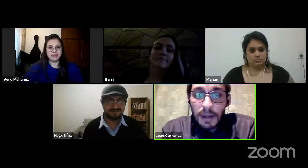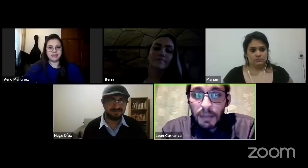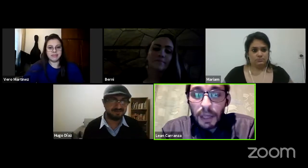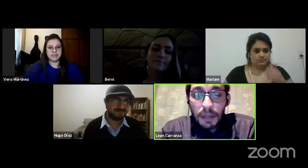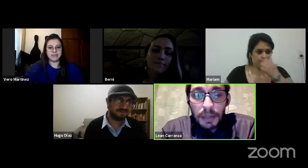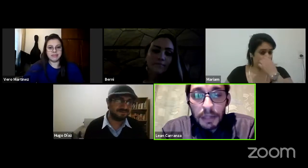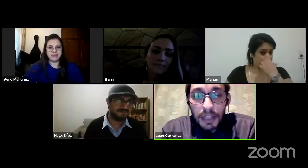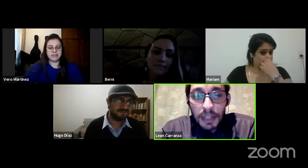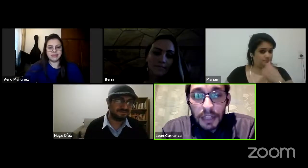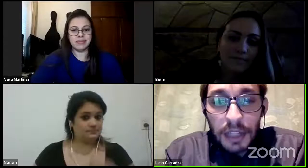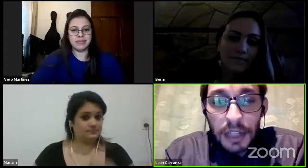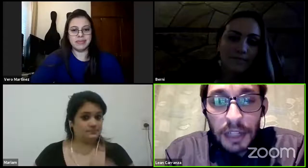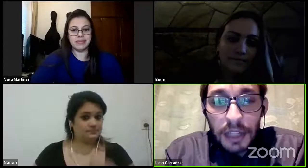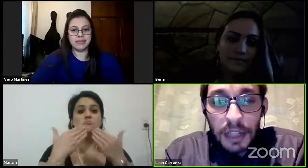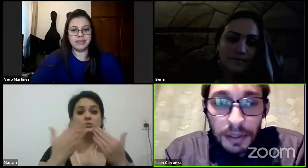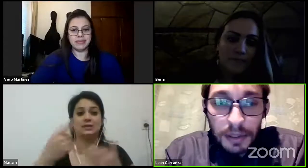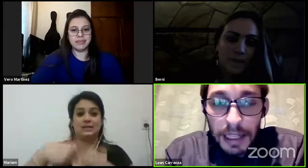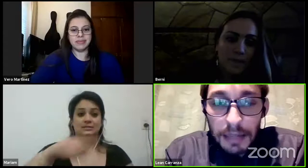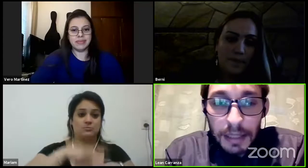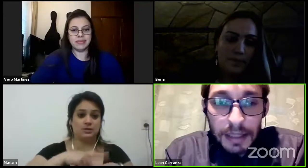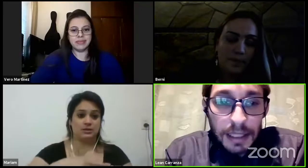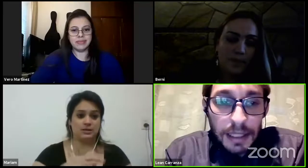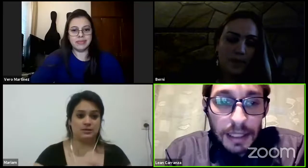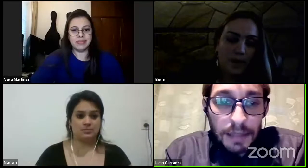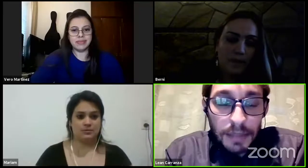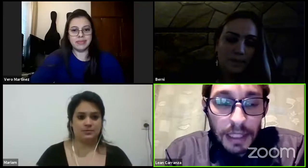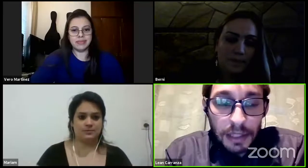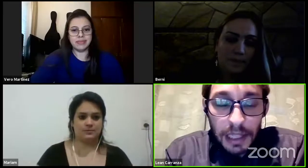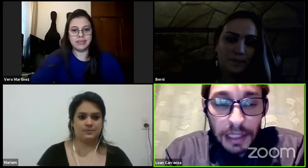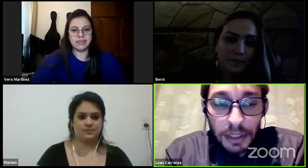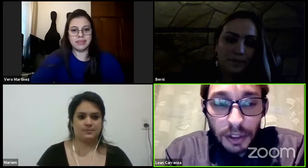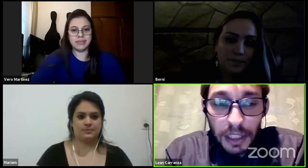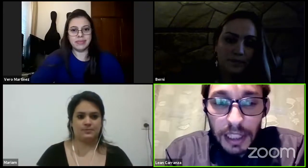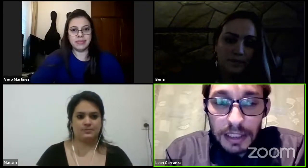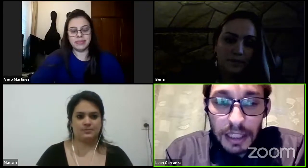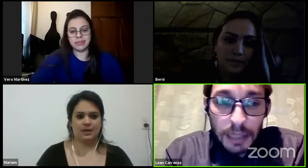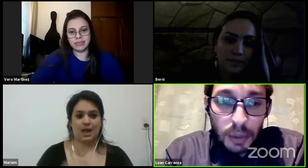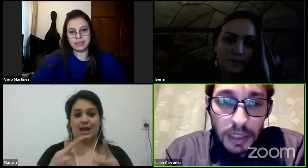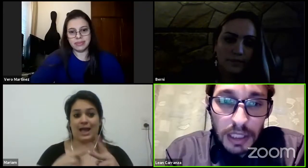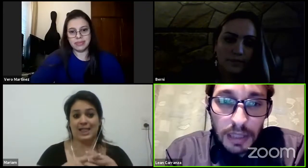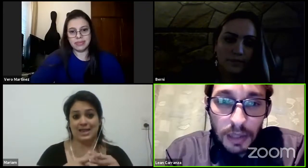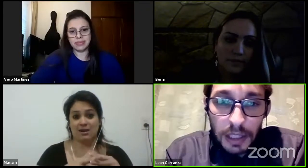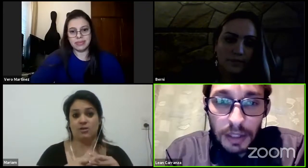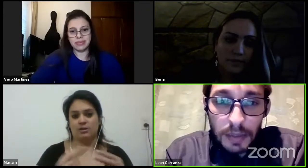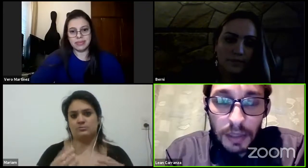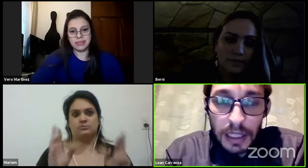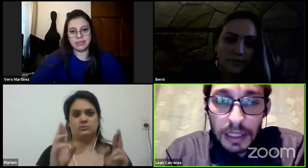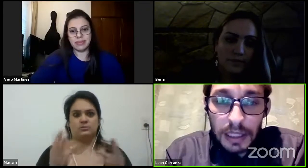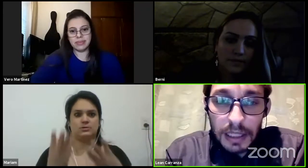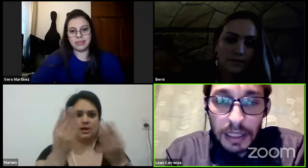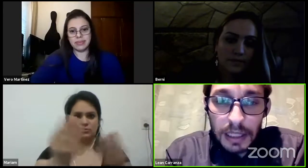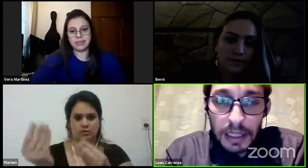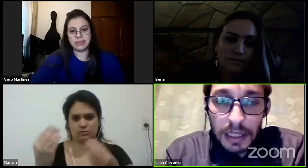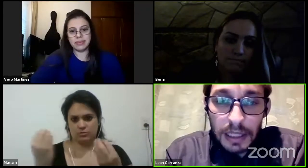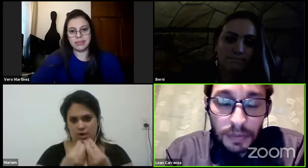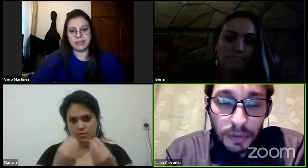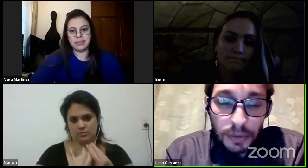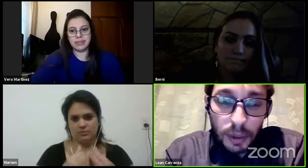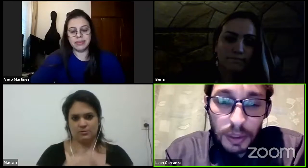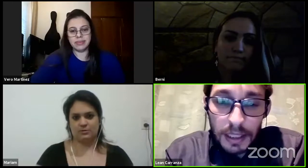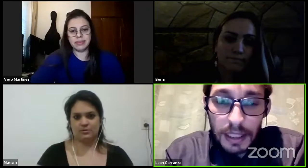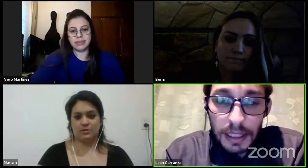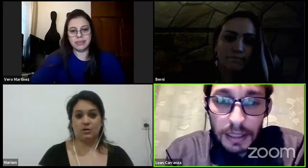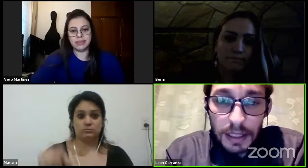bueno primero que nada gracias por el tiempo realmente la tecnología acerca muchísimo y esto de poder estar hablando con